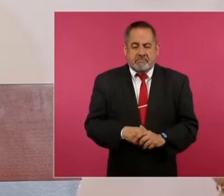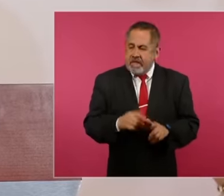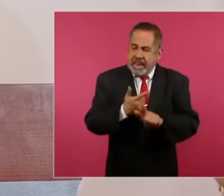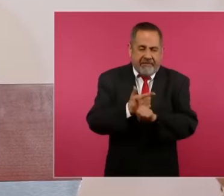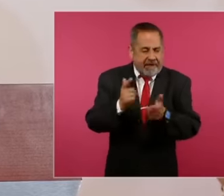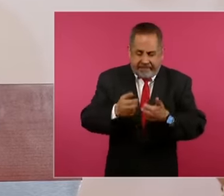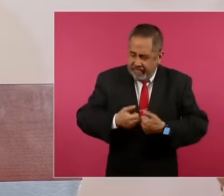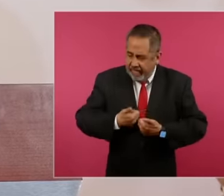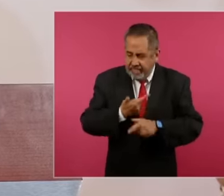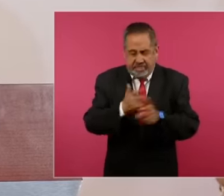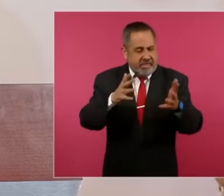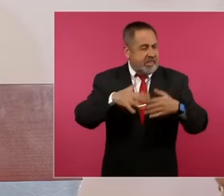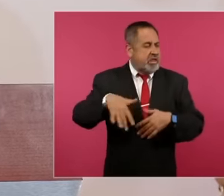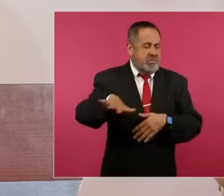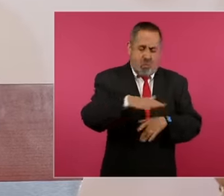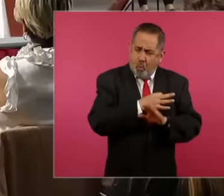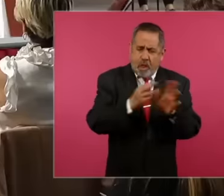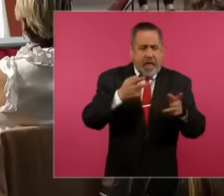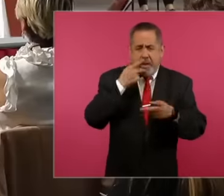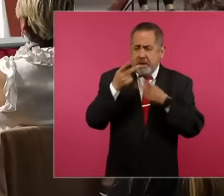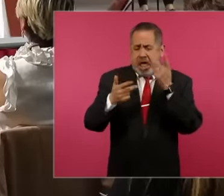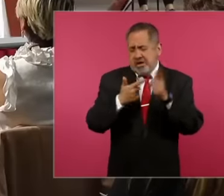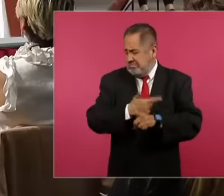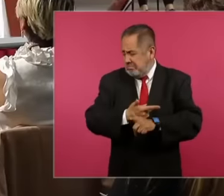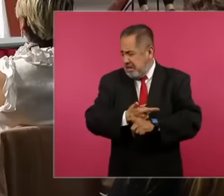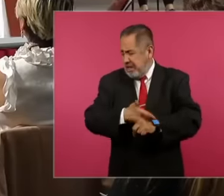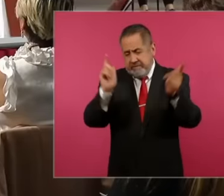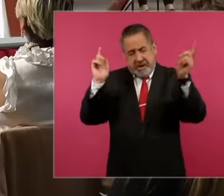que existe en nuestro país.